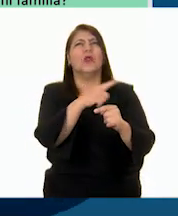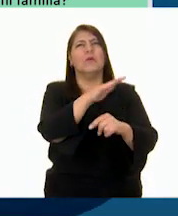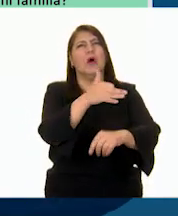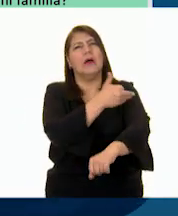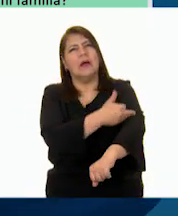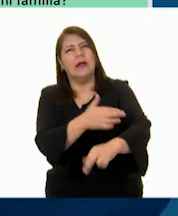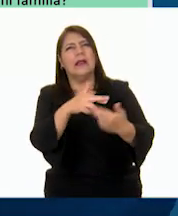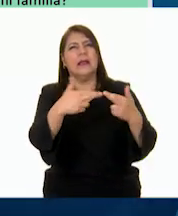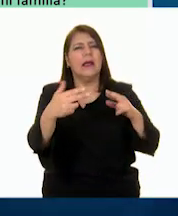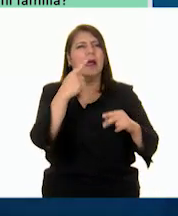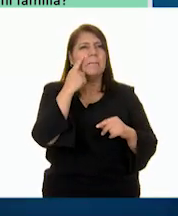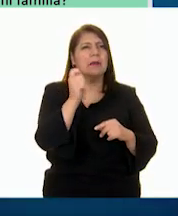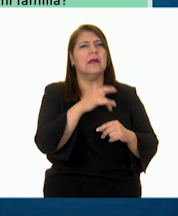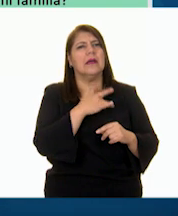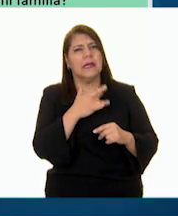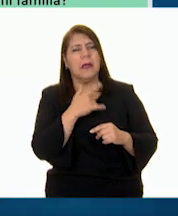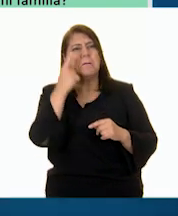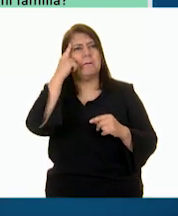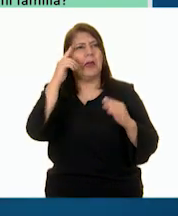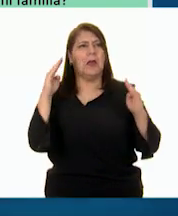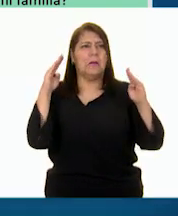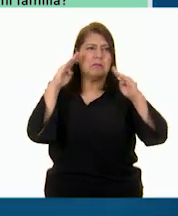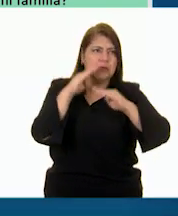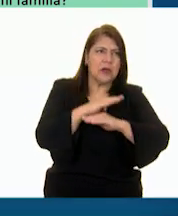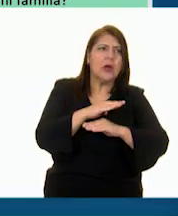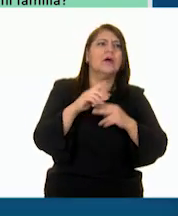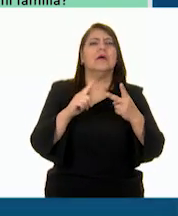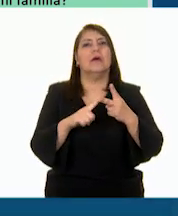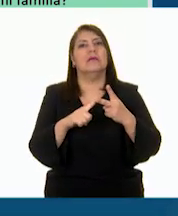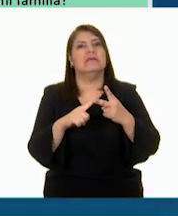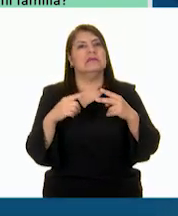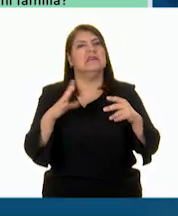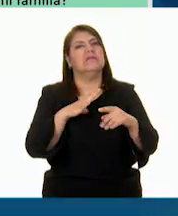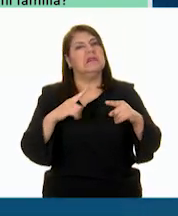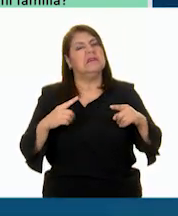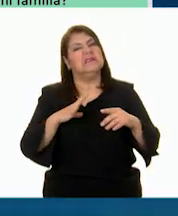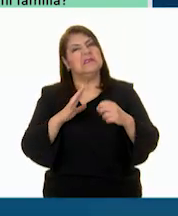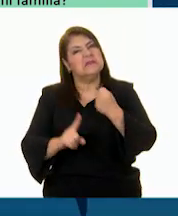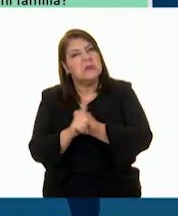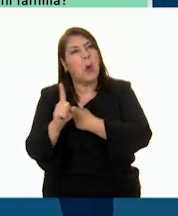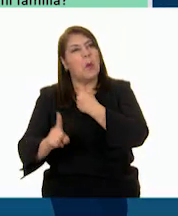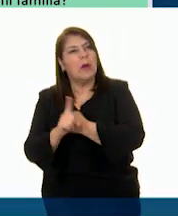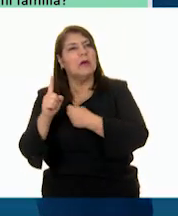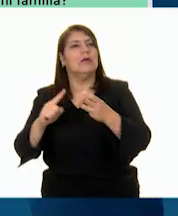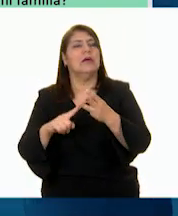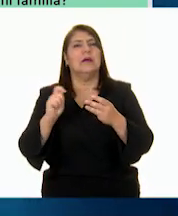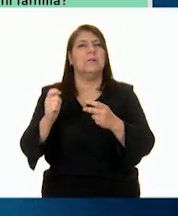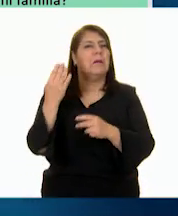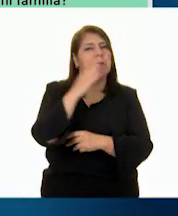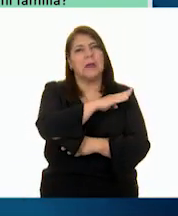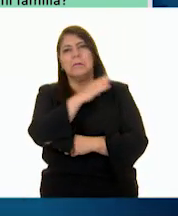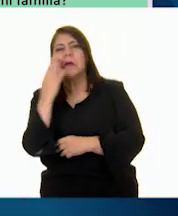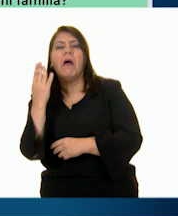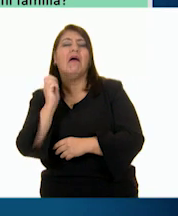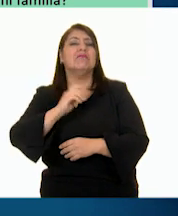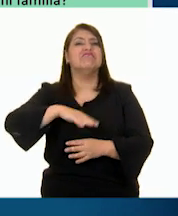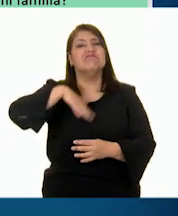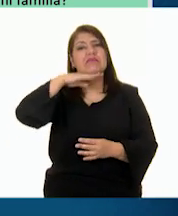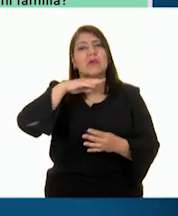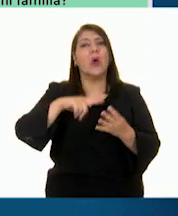sido principalmente armónicas, conflictivas, variables, indiferentes,